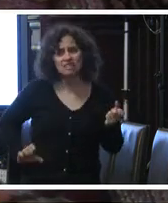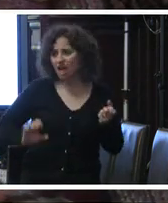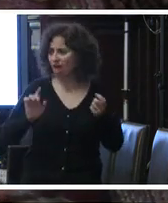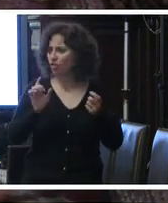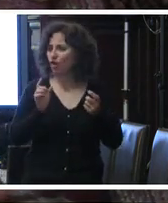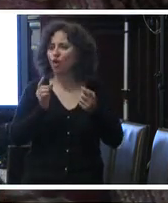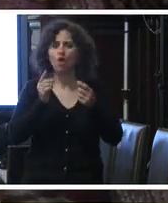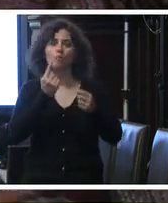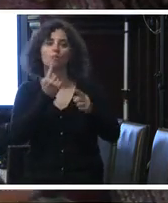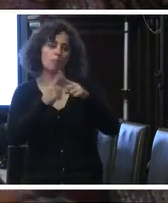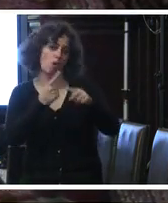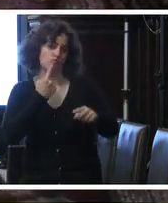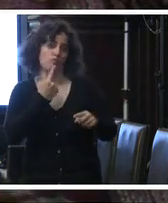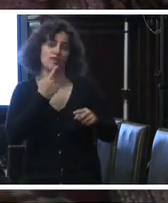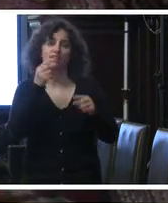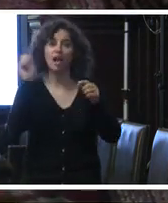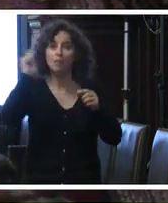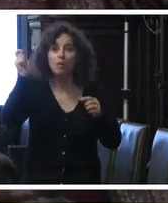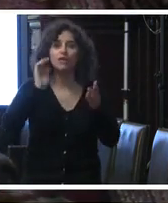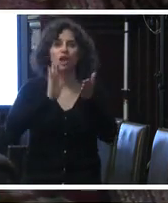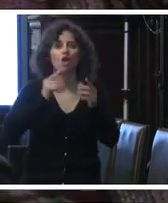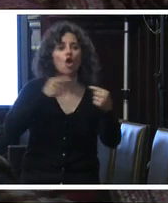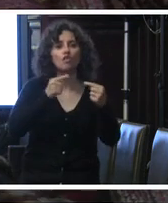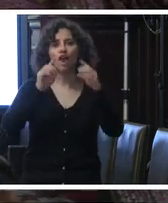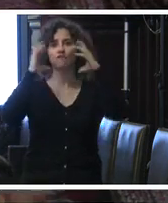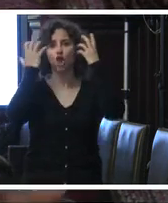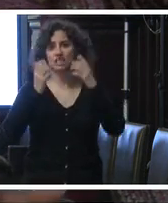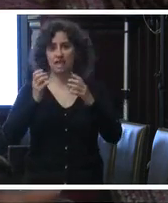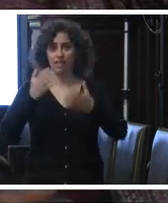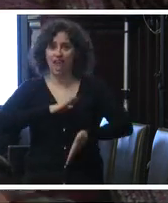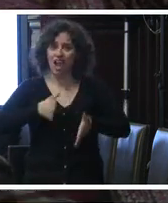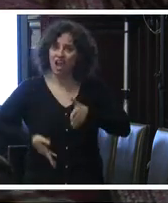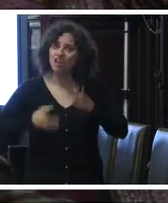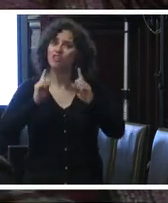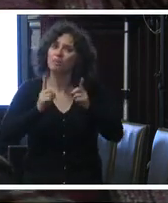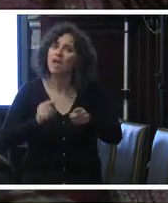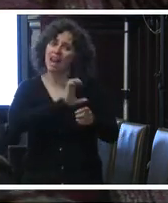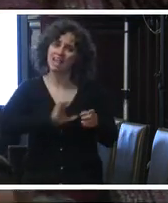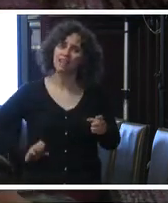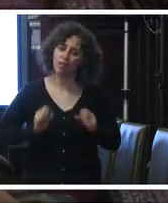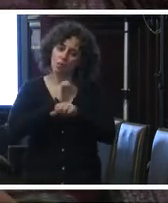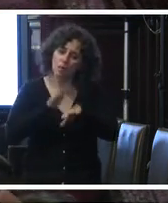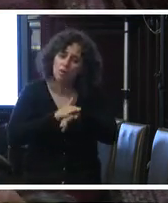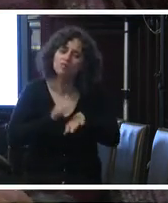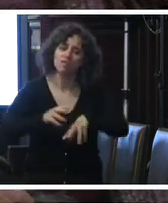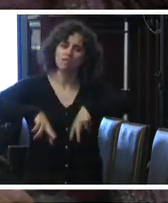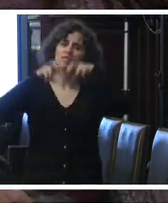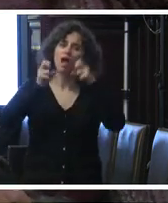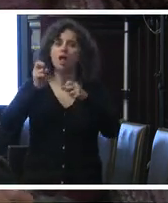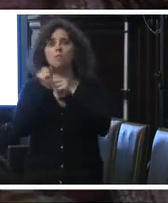a través de sus políticas públicas contra la violencia de género, puedan producir también investigaciones, puedan